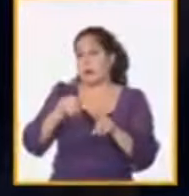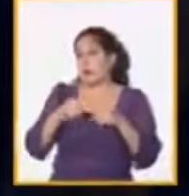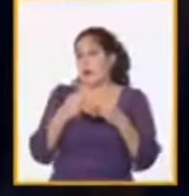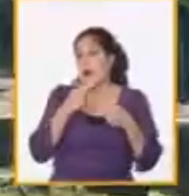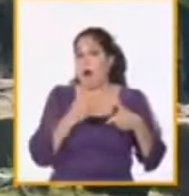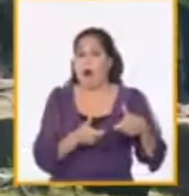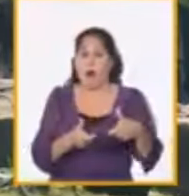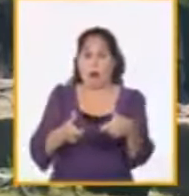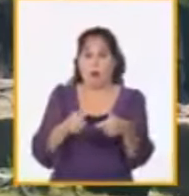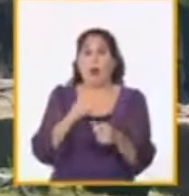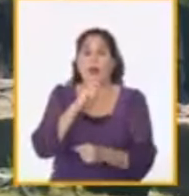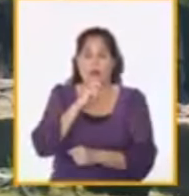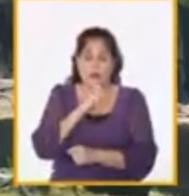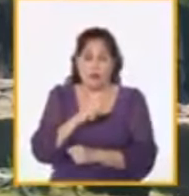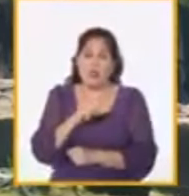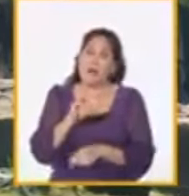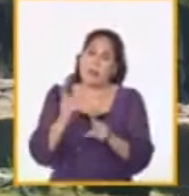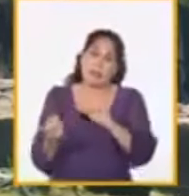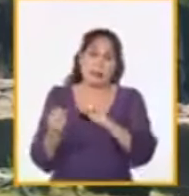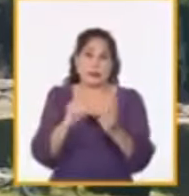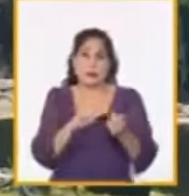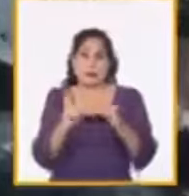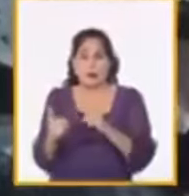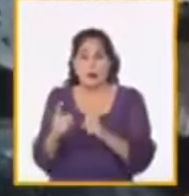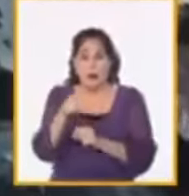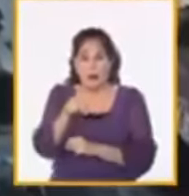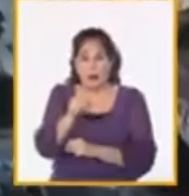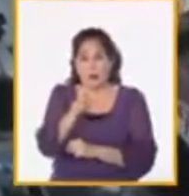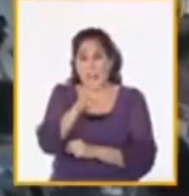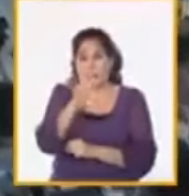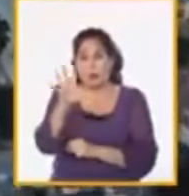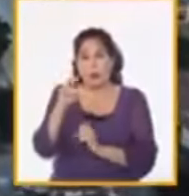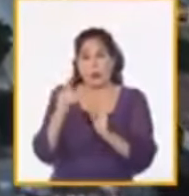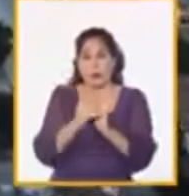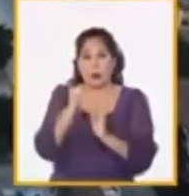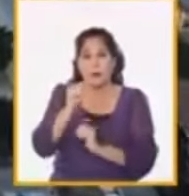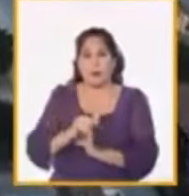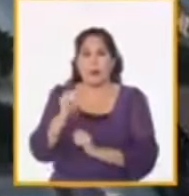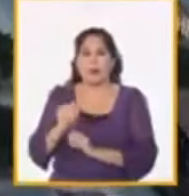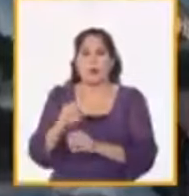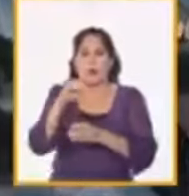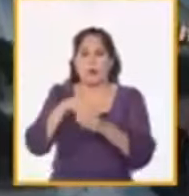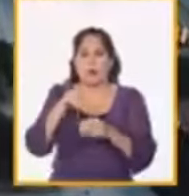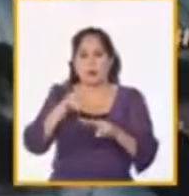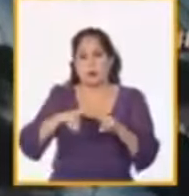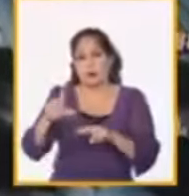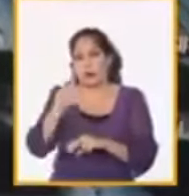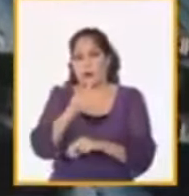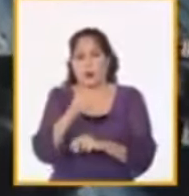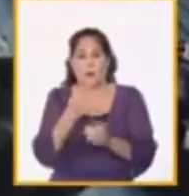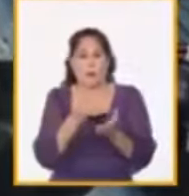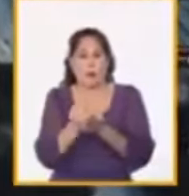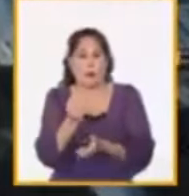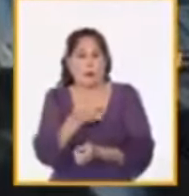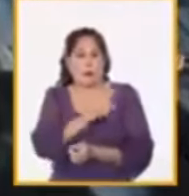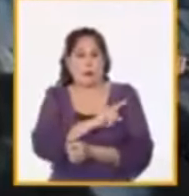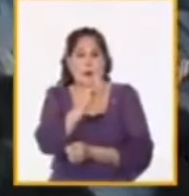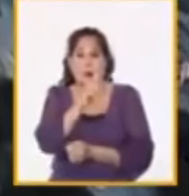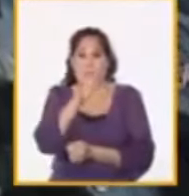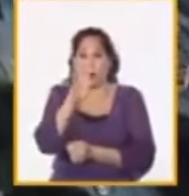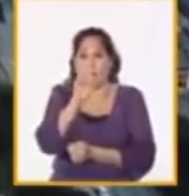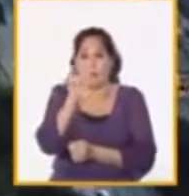agua a la ciudad cabecera, donde residen unos 355 mil habitantes. El pasado miércoles, unos 146